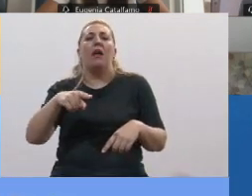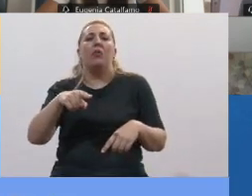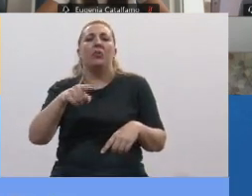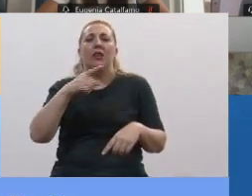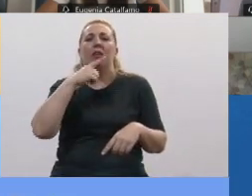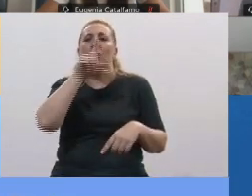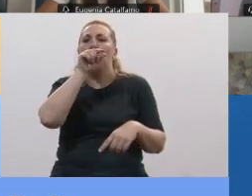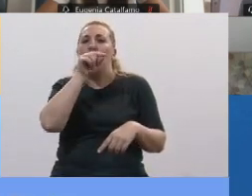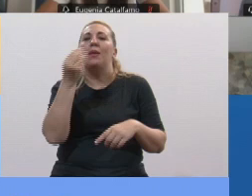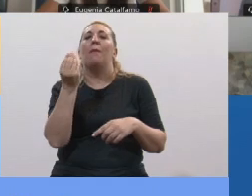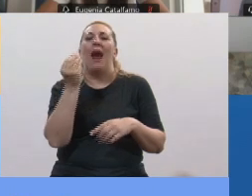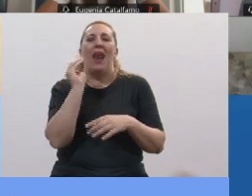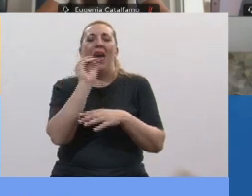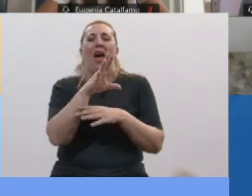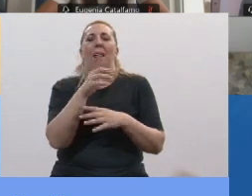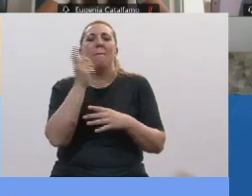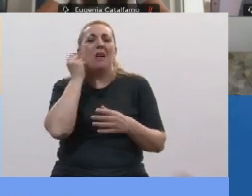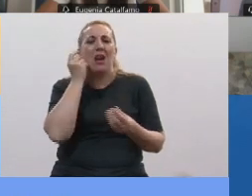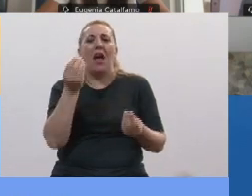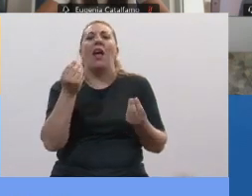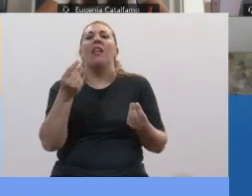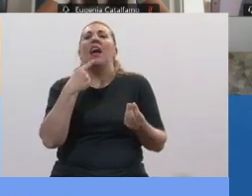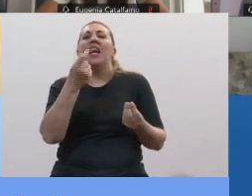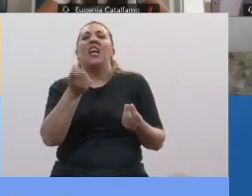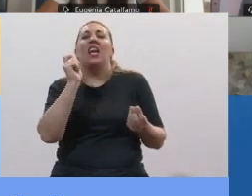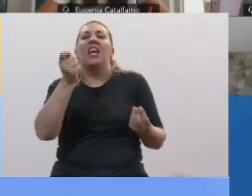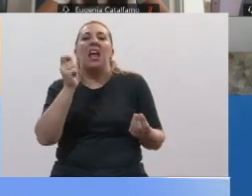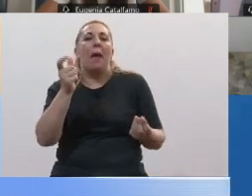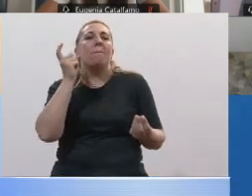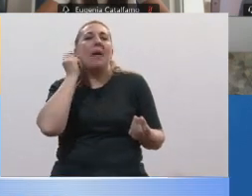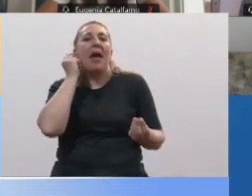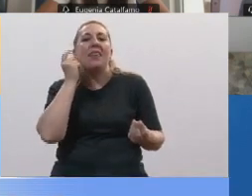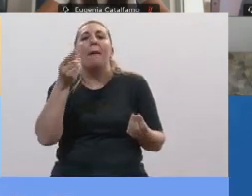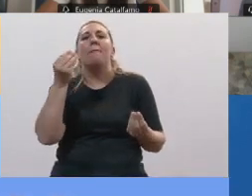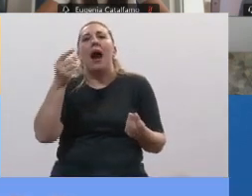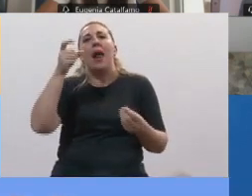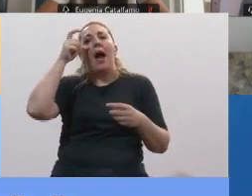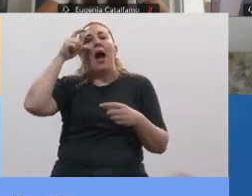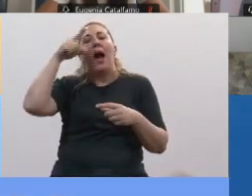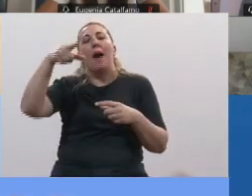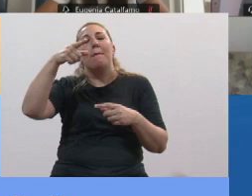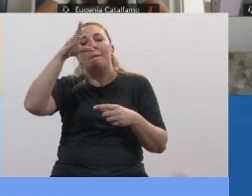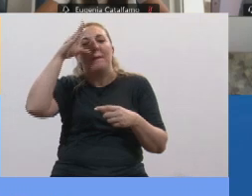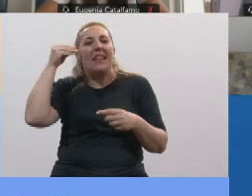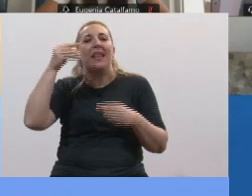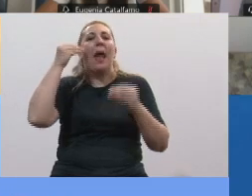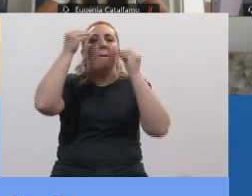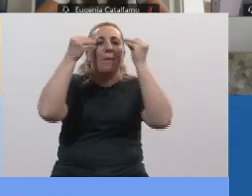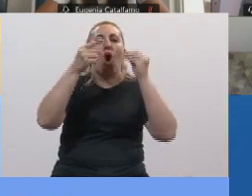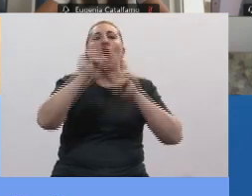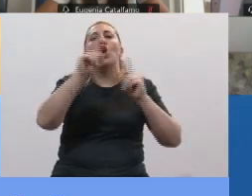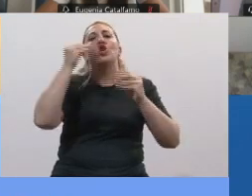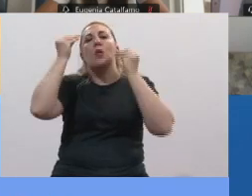Maradona. Más o menos así como diciendo, ¿quién es Maradona para que ella se preocupe cuando no se preocupó por